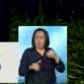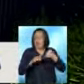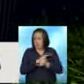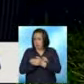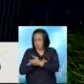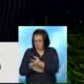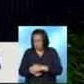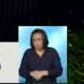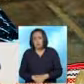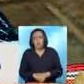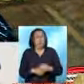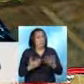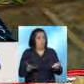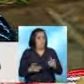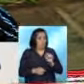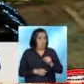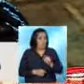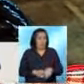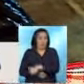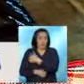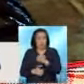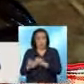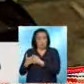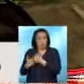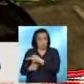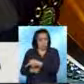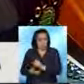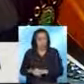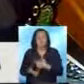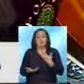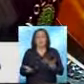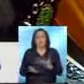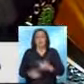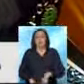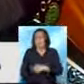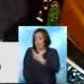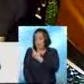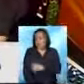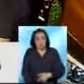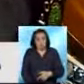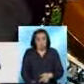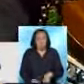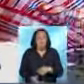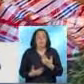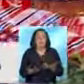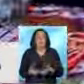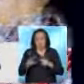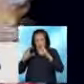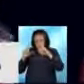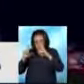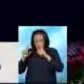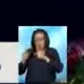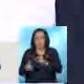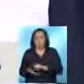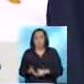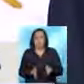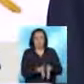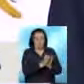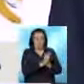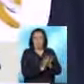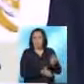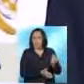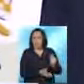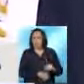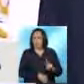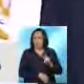ella. Es ahí que su cómplice y actual enamorado hizo un corte en el brazo de la víctima y tomó una fotografía para pedir un rescate